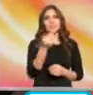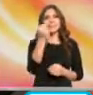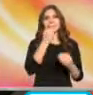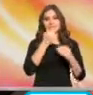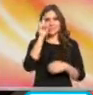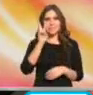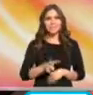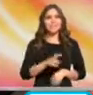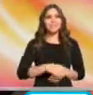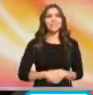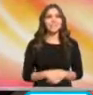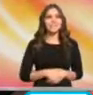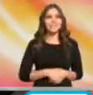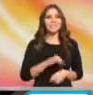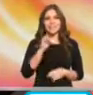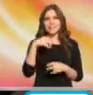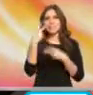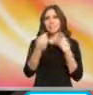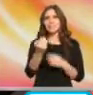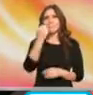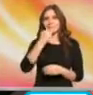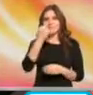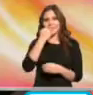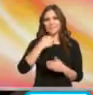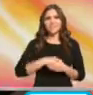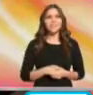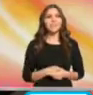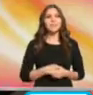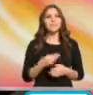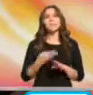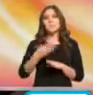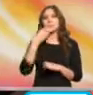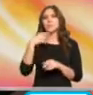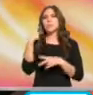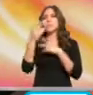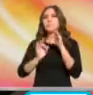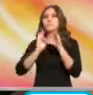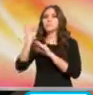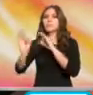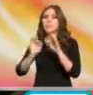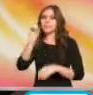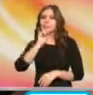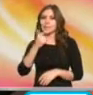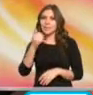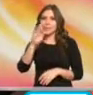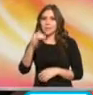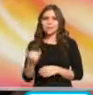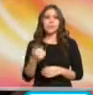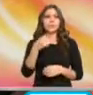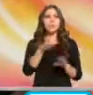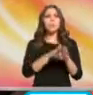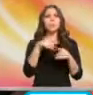voy de a memoria. Por supuesto. Está bien, te voy Muy a consentir hoy, Gaby. Gracias. Ok, Quique, vamos armando los taquitos como si fueran